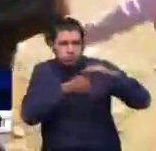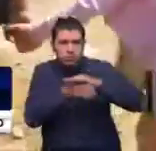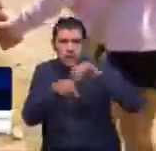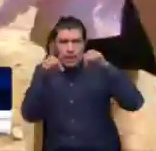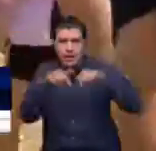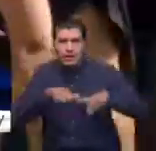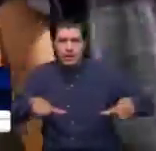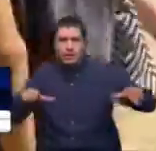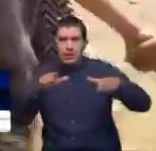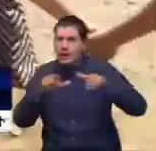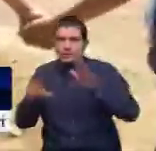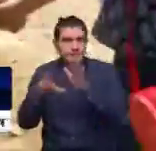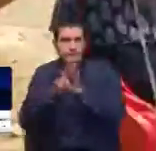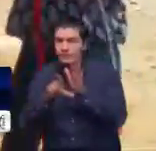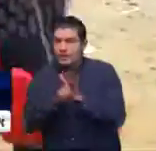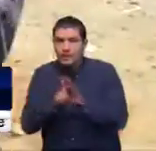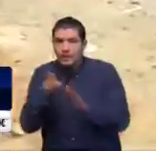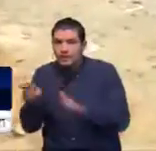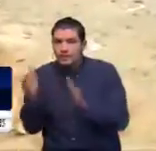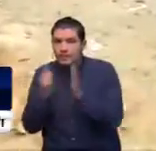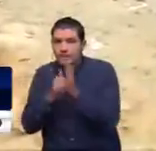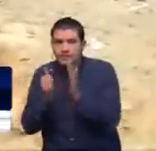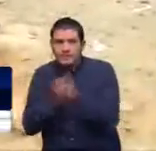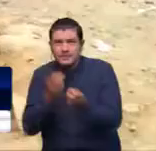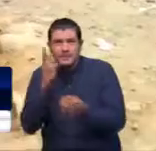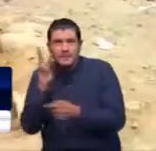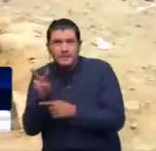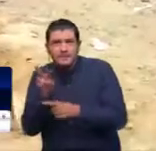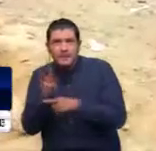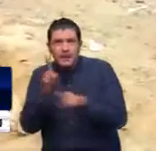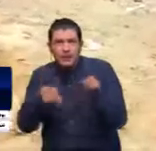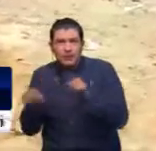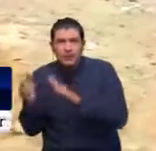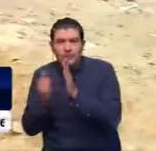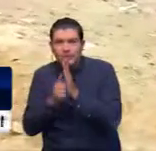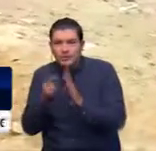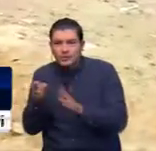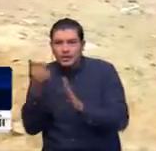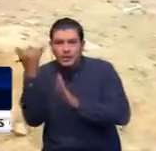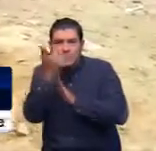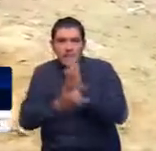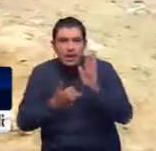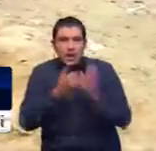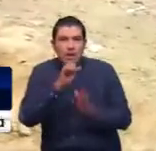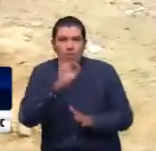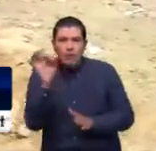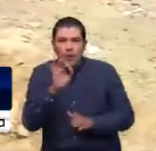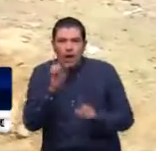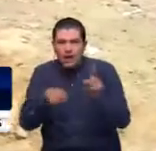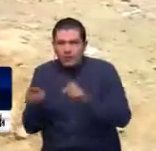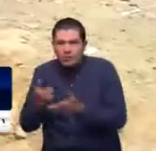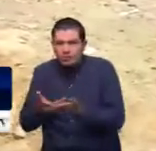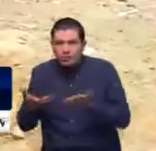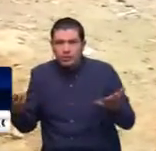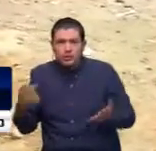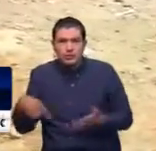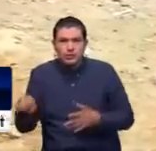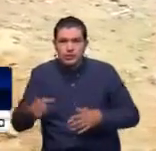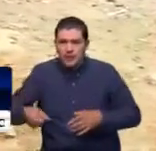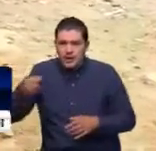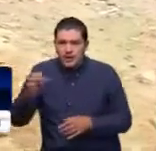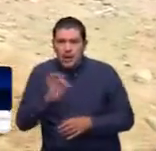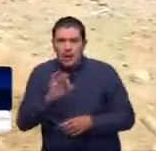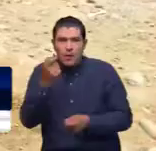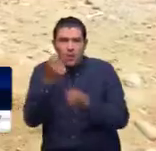trocha ilegal, sea si vienen con mercancía, que es lo que notamos hace algunos momentos en imágenes, si están pasando algún tipo de productos, de maletas o de